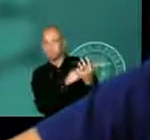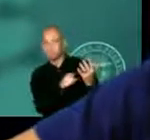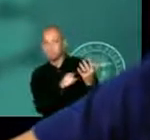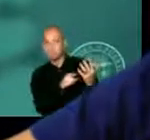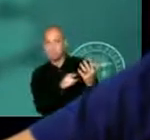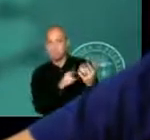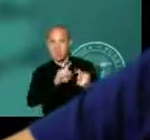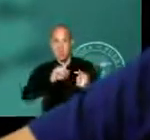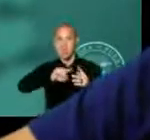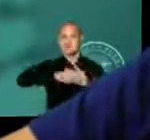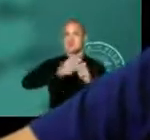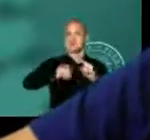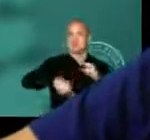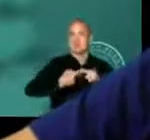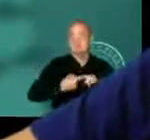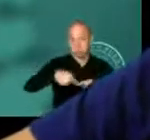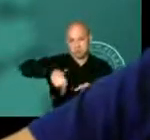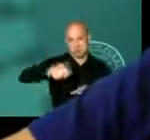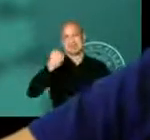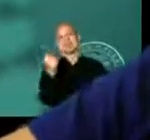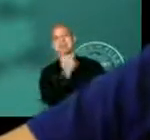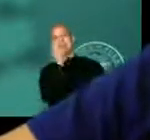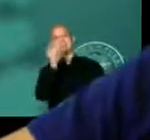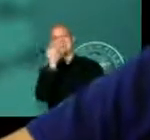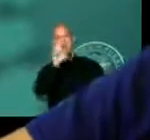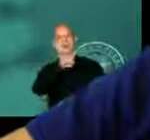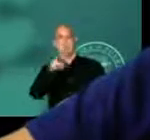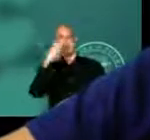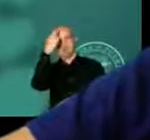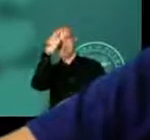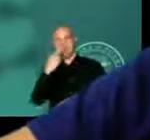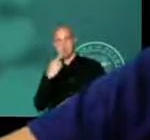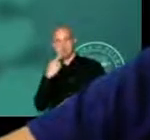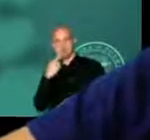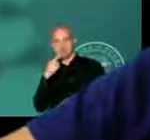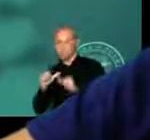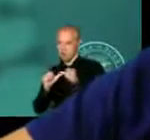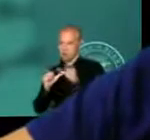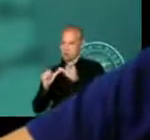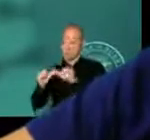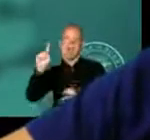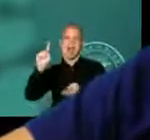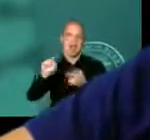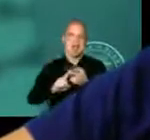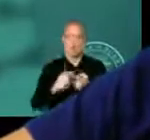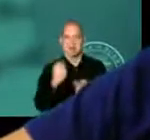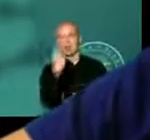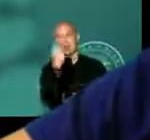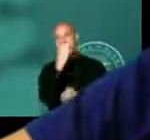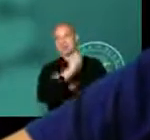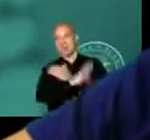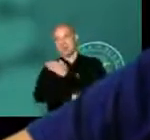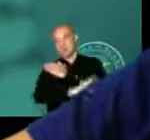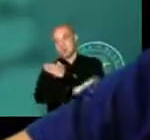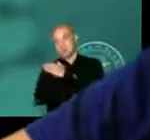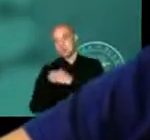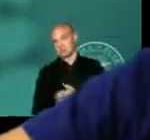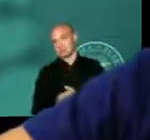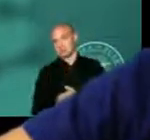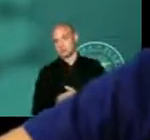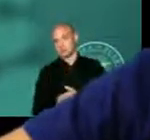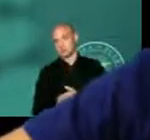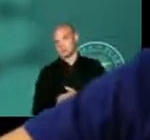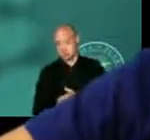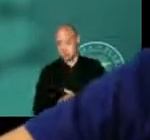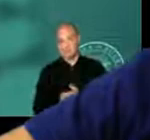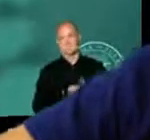entre comensales. Los domingos solo servicarro, carry out y o delivery. Prohibidas las filas de espera